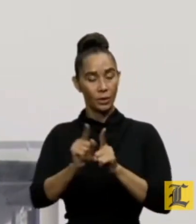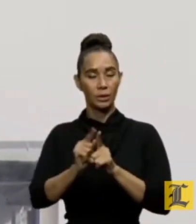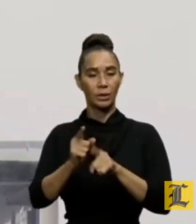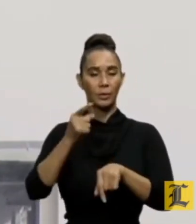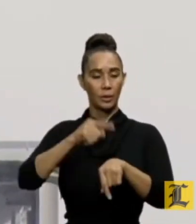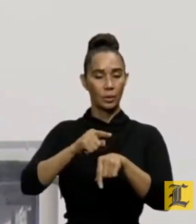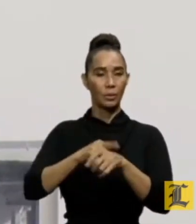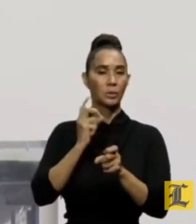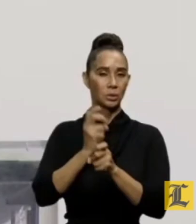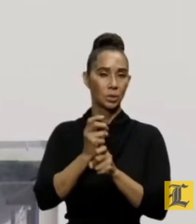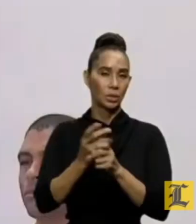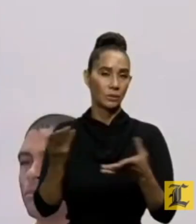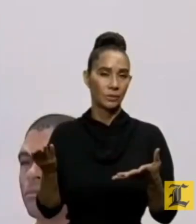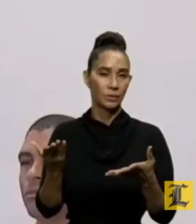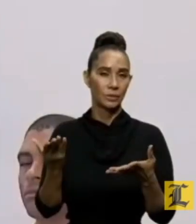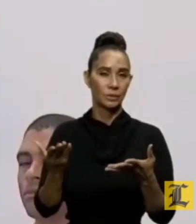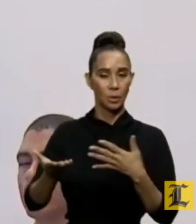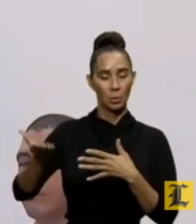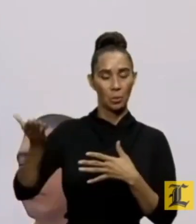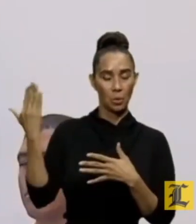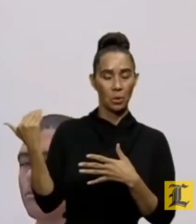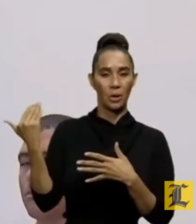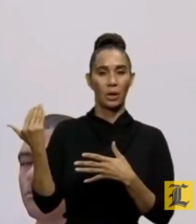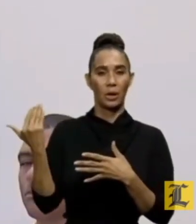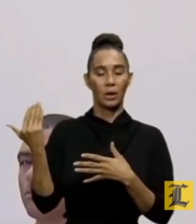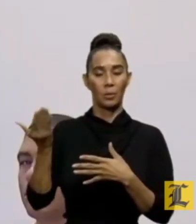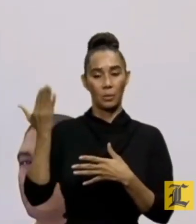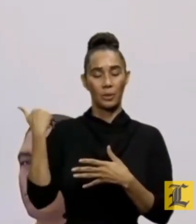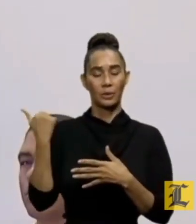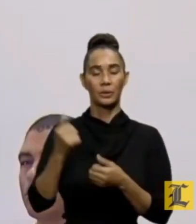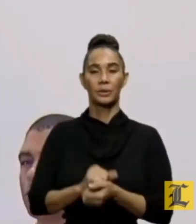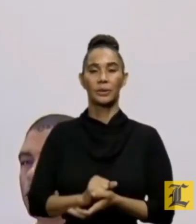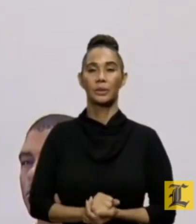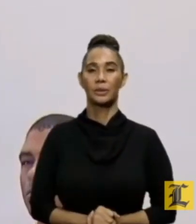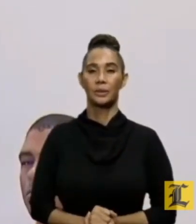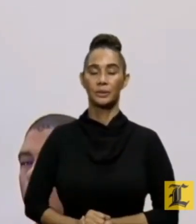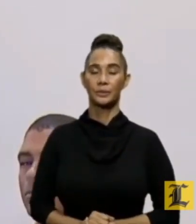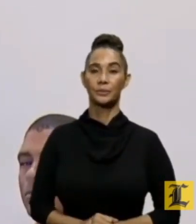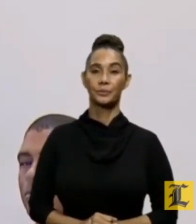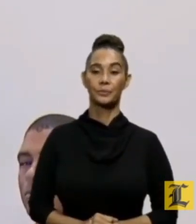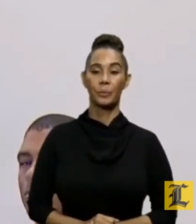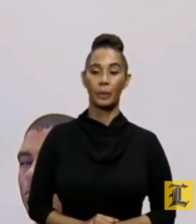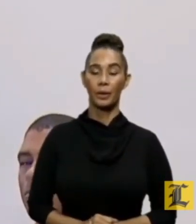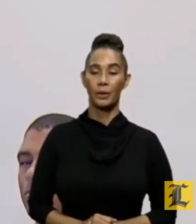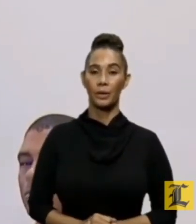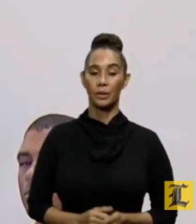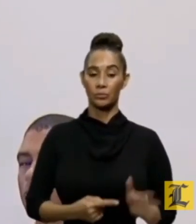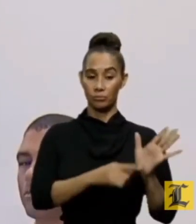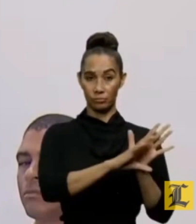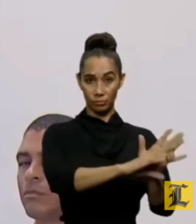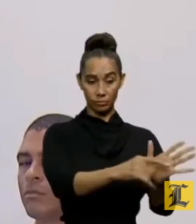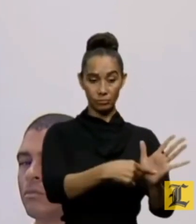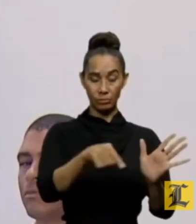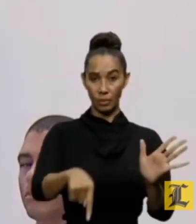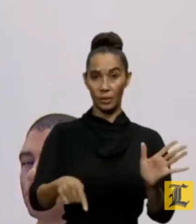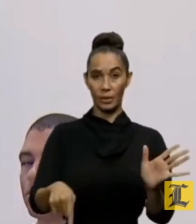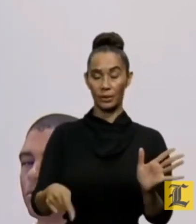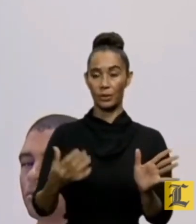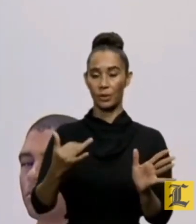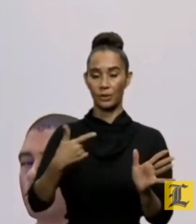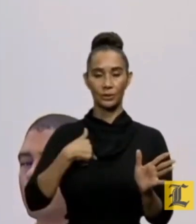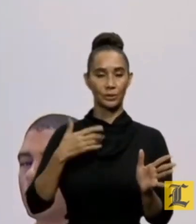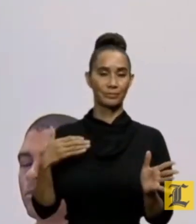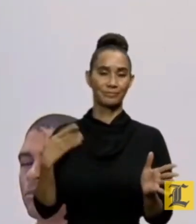los momentos no tan buenos como pasó también en el pasado reciente. Y prueba de ello es que yo estoy